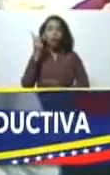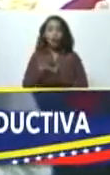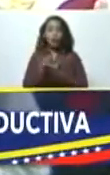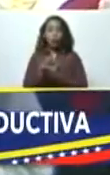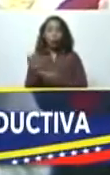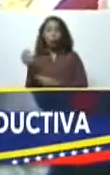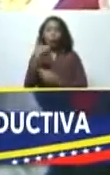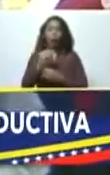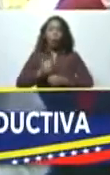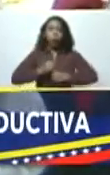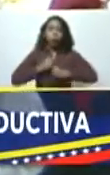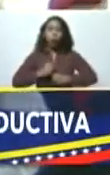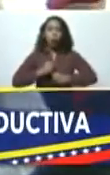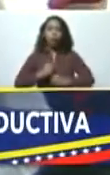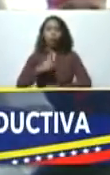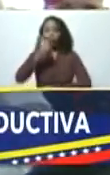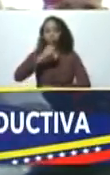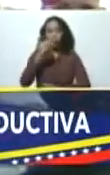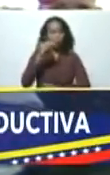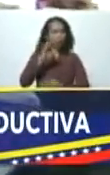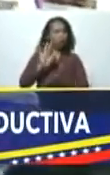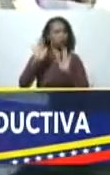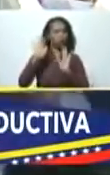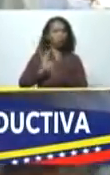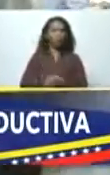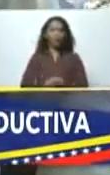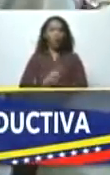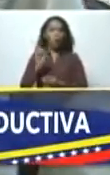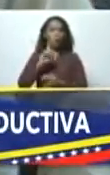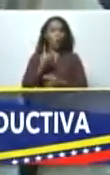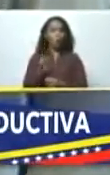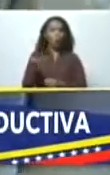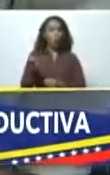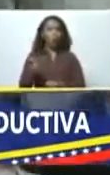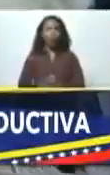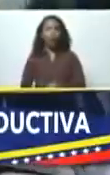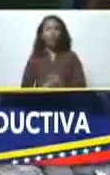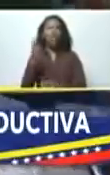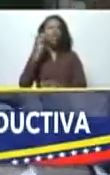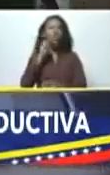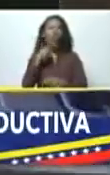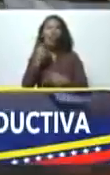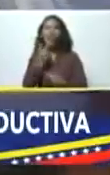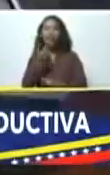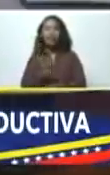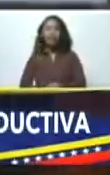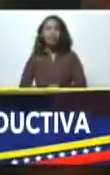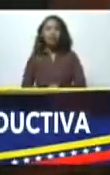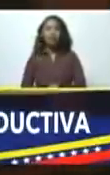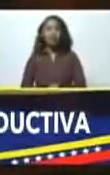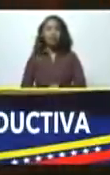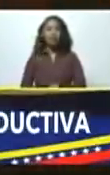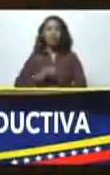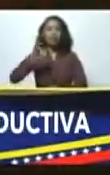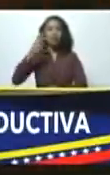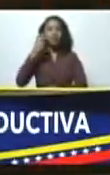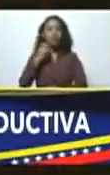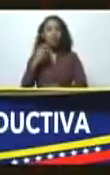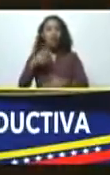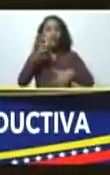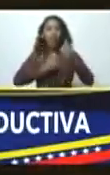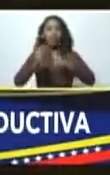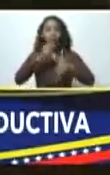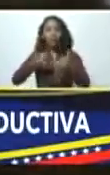bueno, pero un heladito no está de más. No me provoque. ¿Y el de chocolate qué dice? Chocolate también con leche de